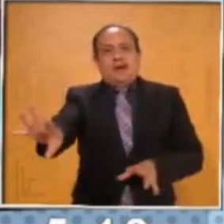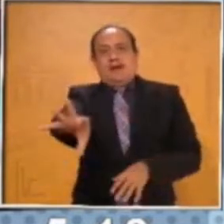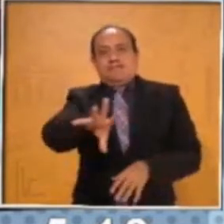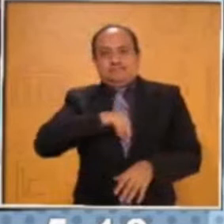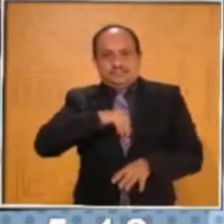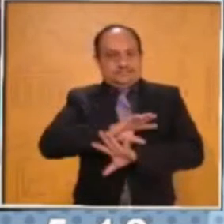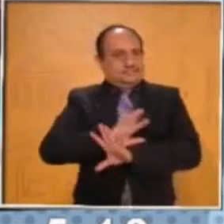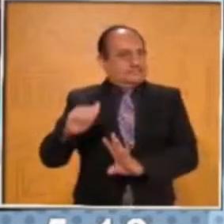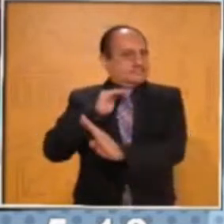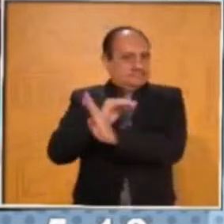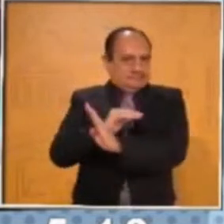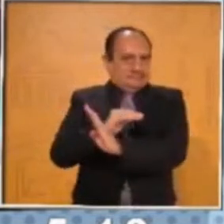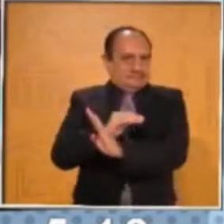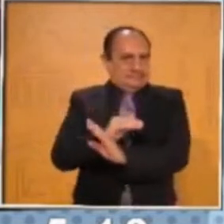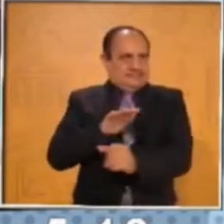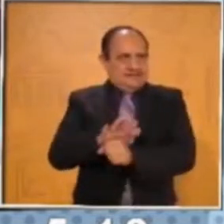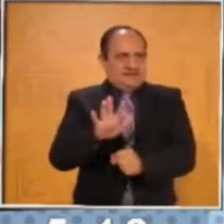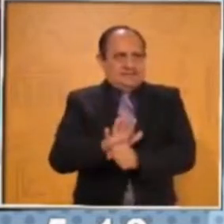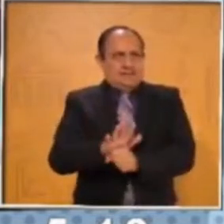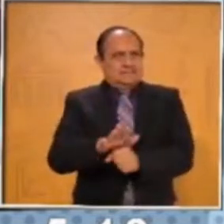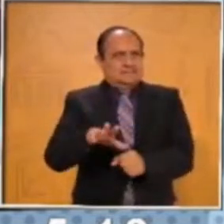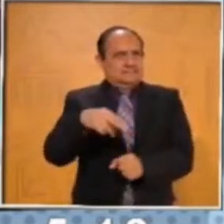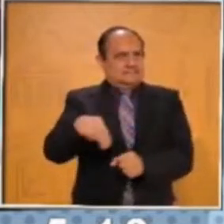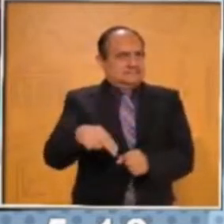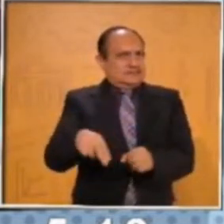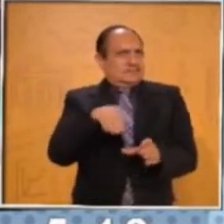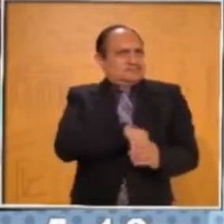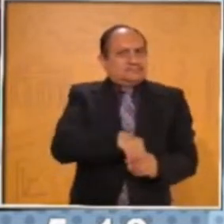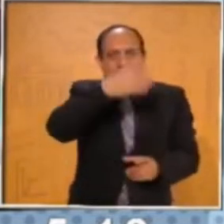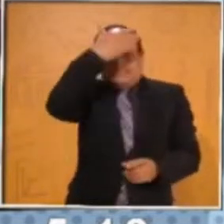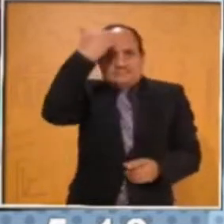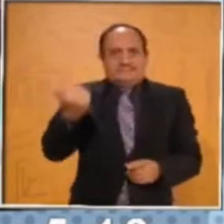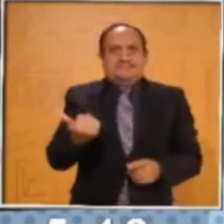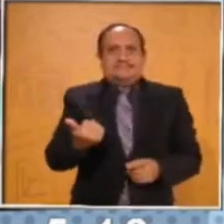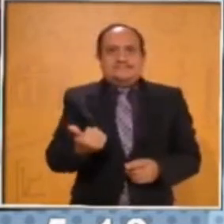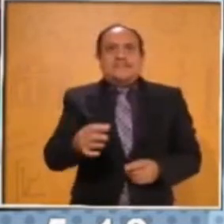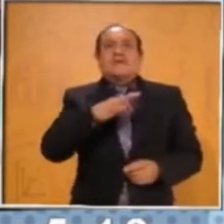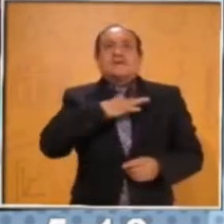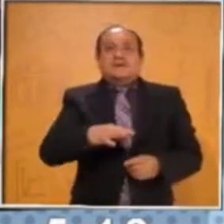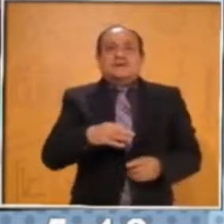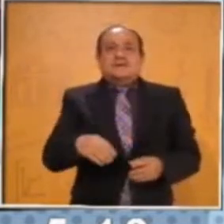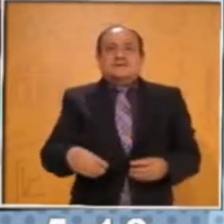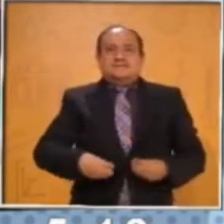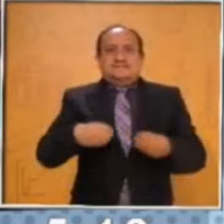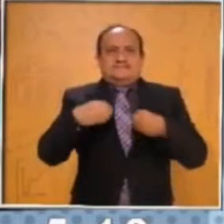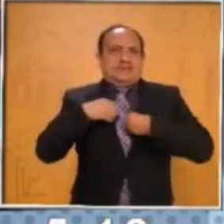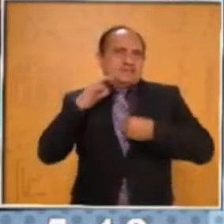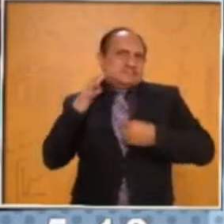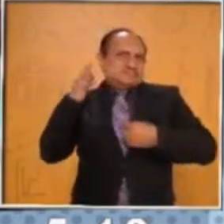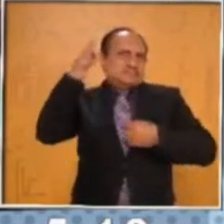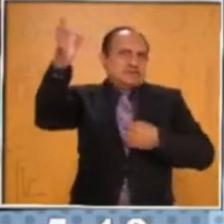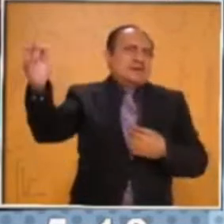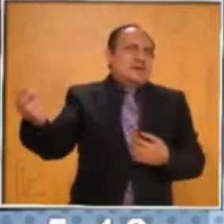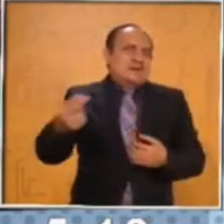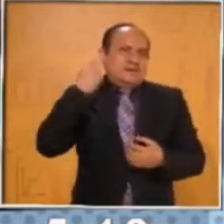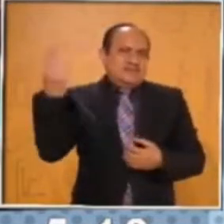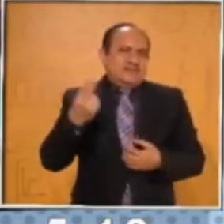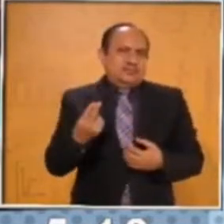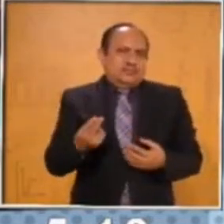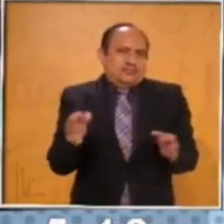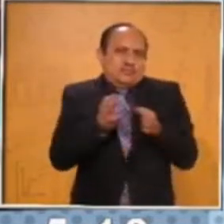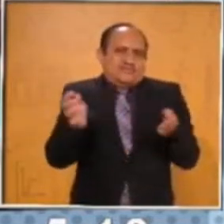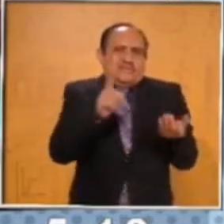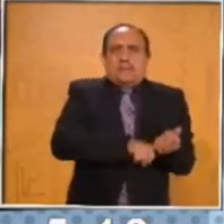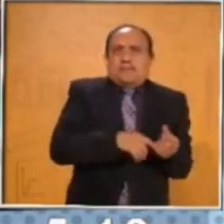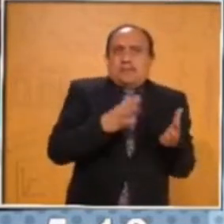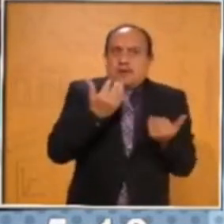esta supervillana. ¿Cuál es su identidad secreta? Es desconocida. Poderes: vive eternamente en periodos largos de hibernación a falta